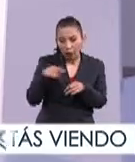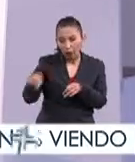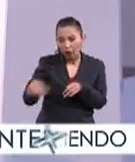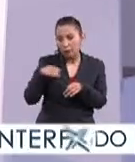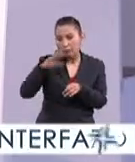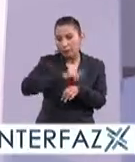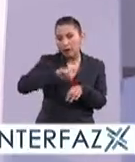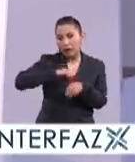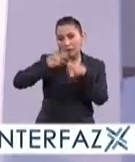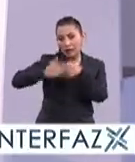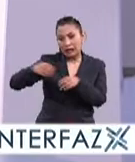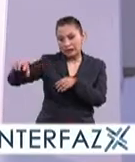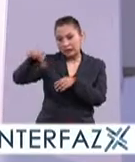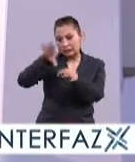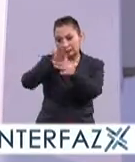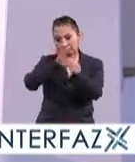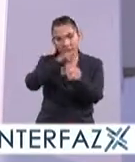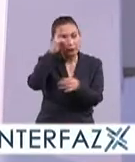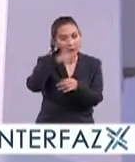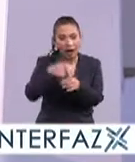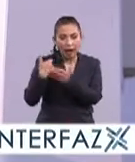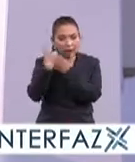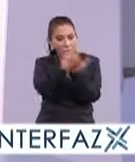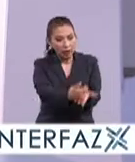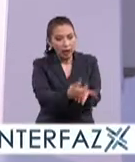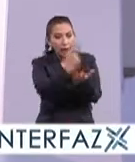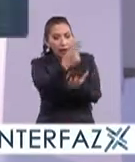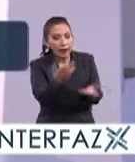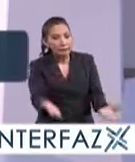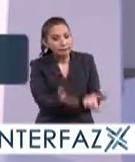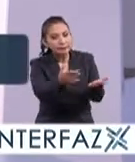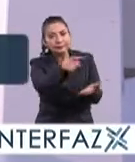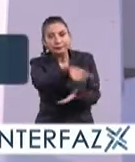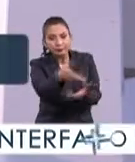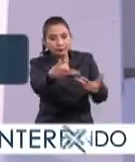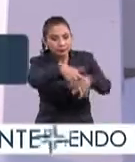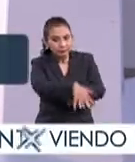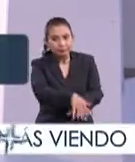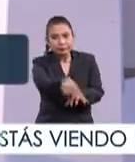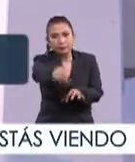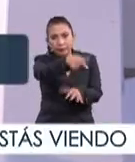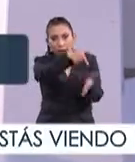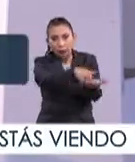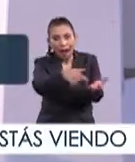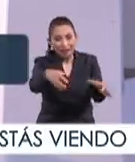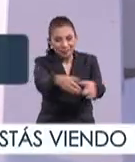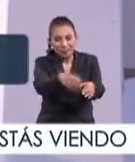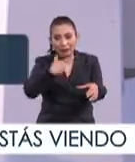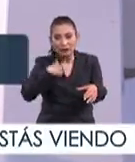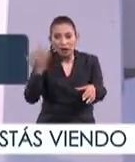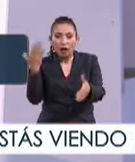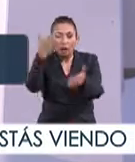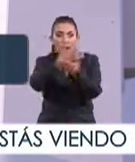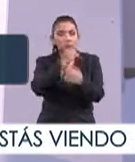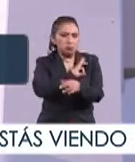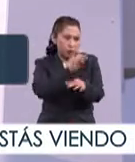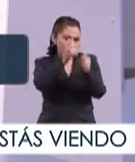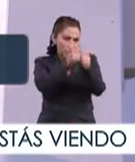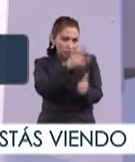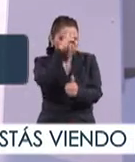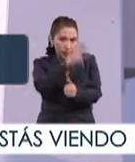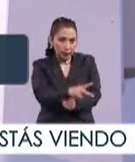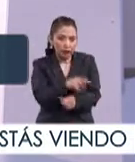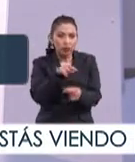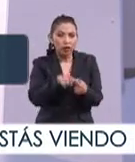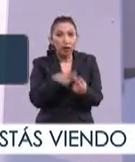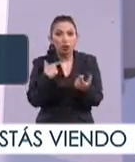sector privado, para favorecer, para promover la integración local de los solicitantes de asilo y de